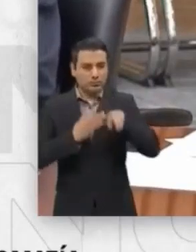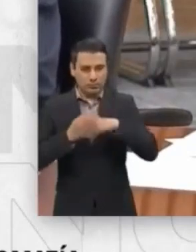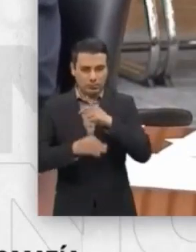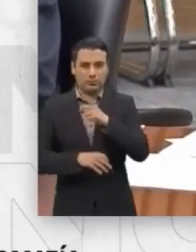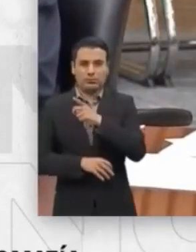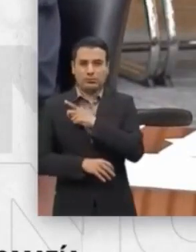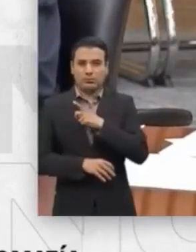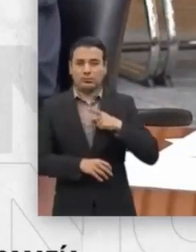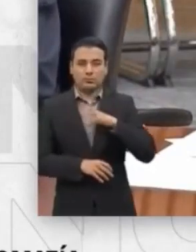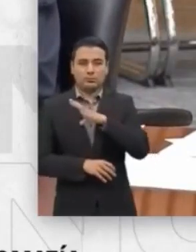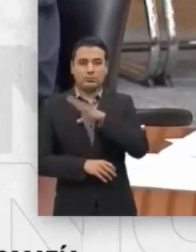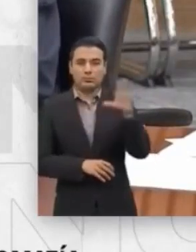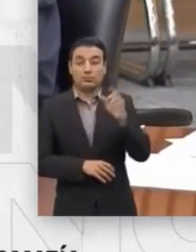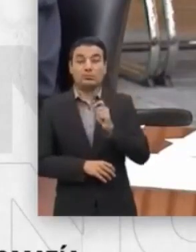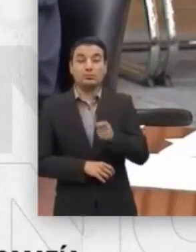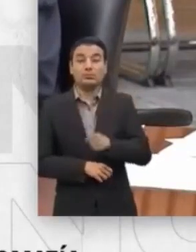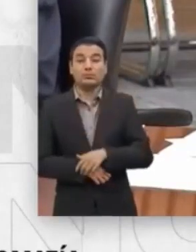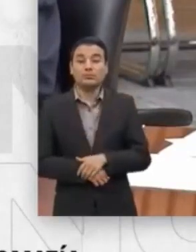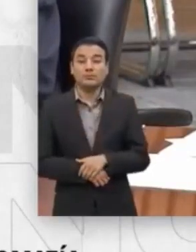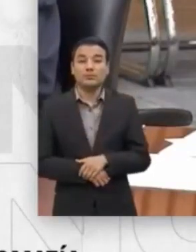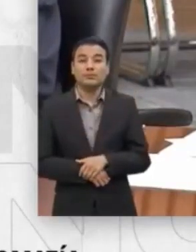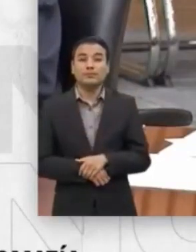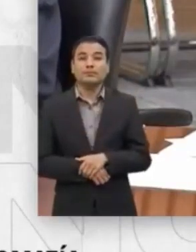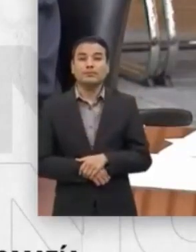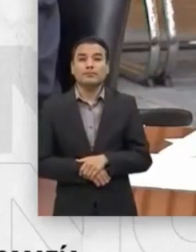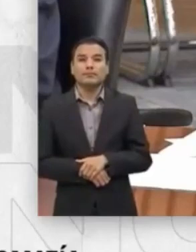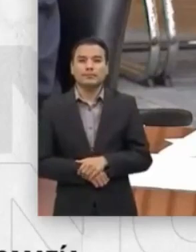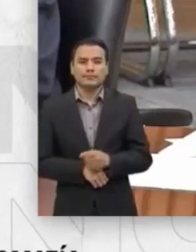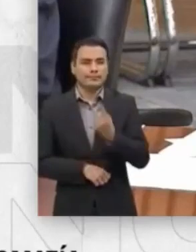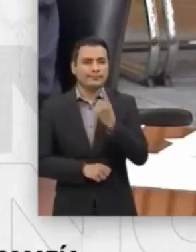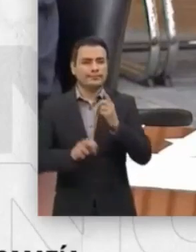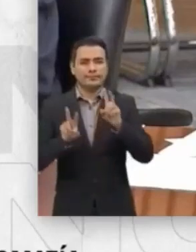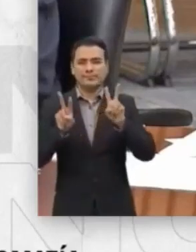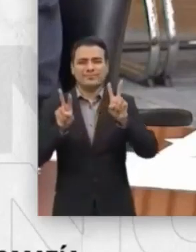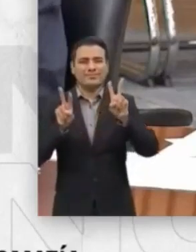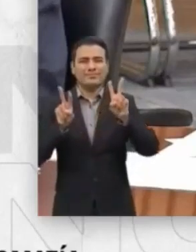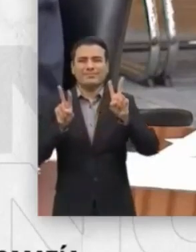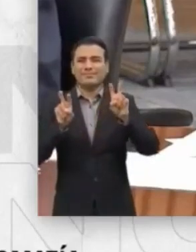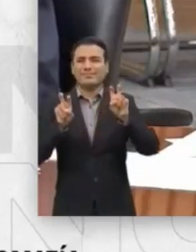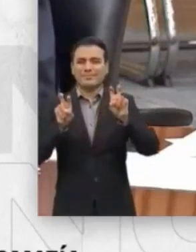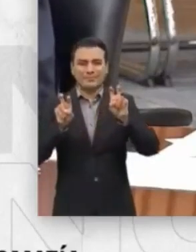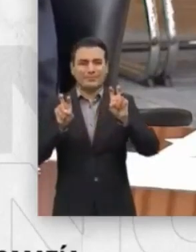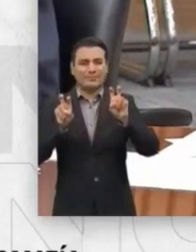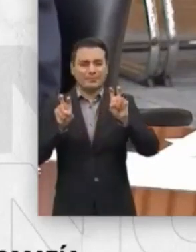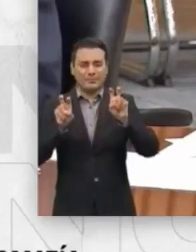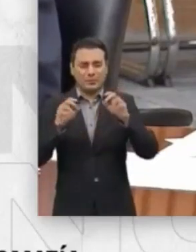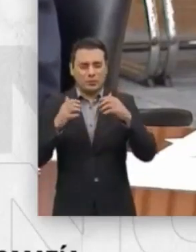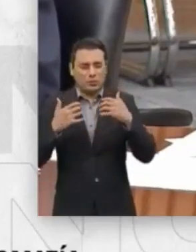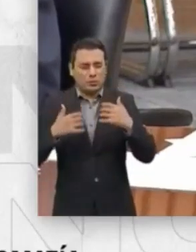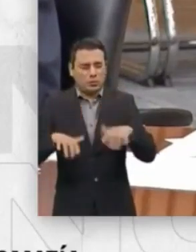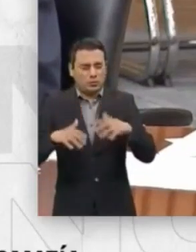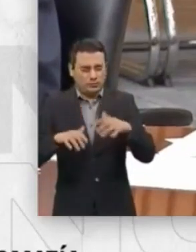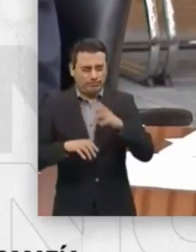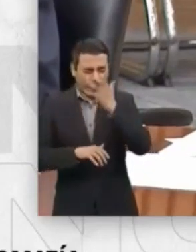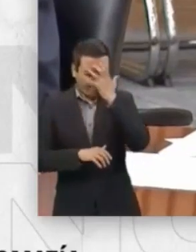que se utilice de manera grotesca un tema tan delicado como es la violencia política de género